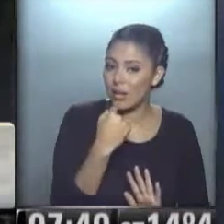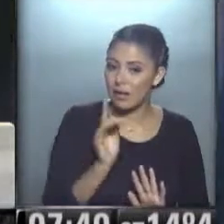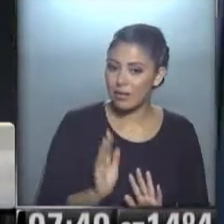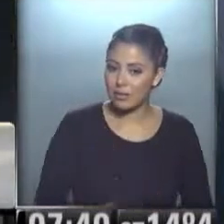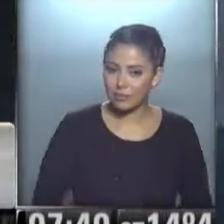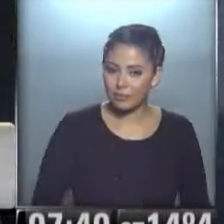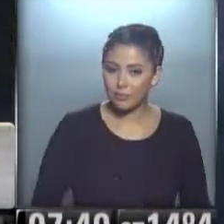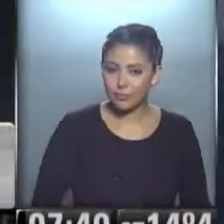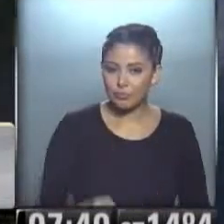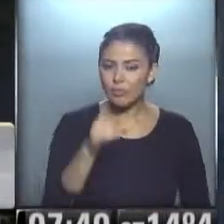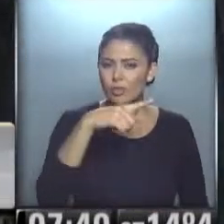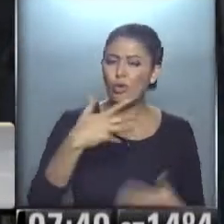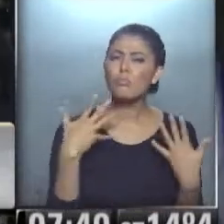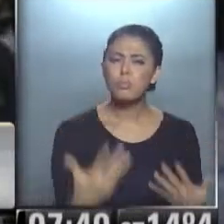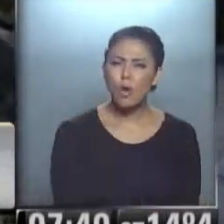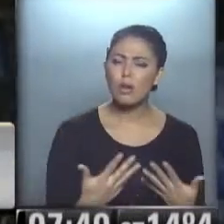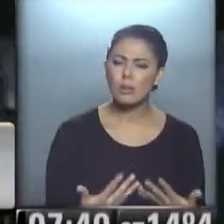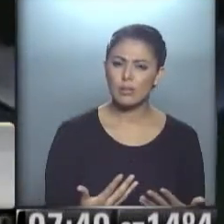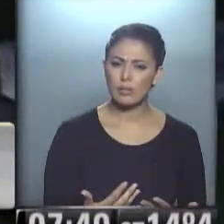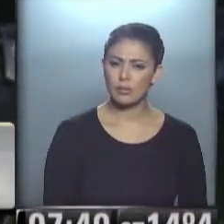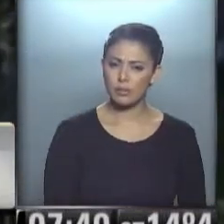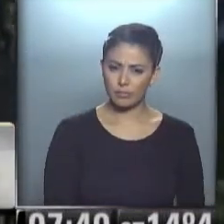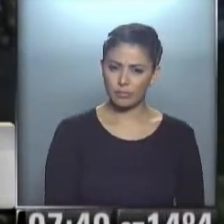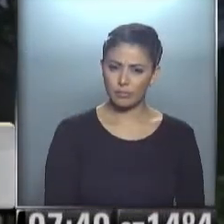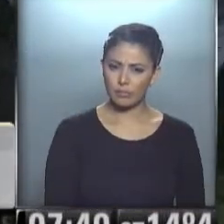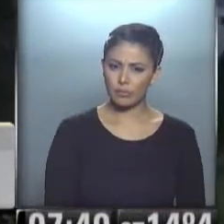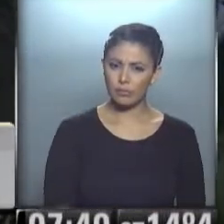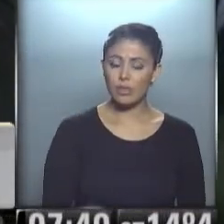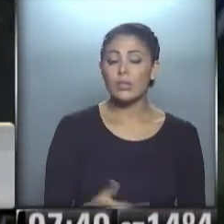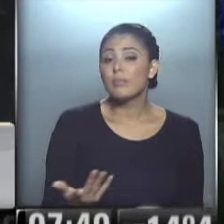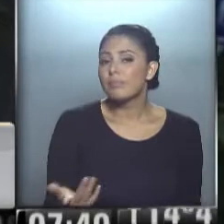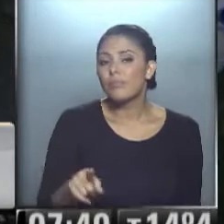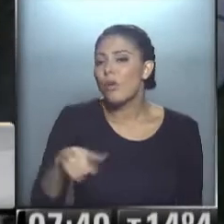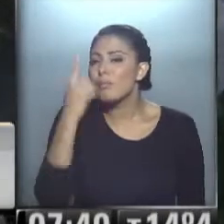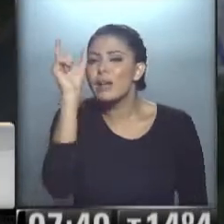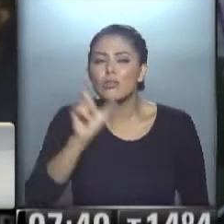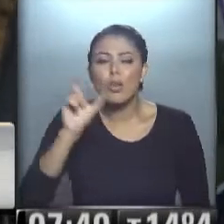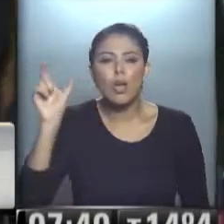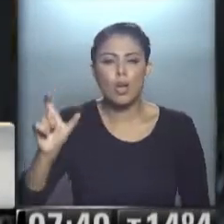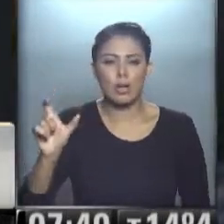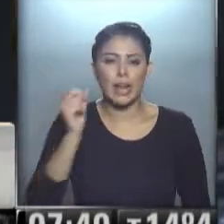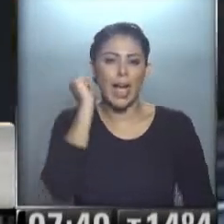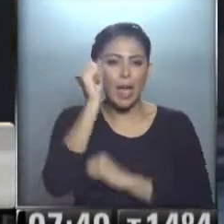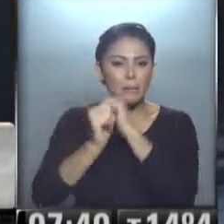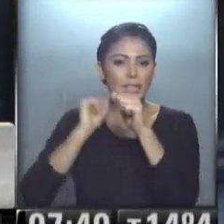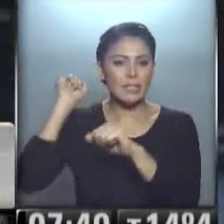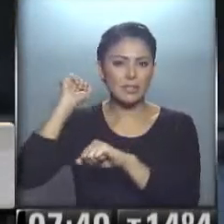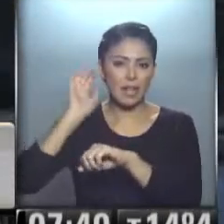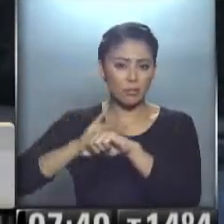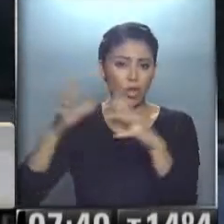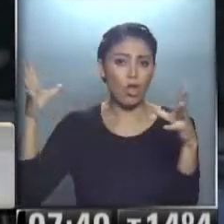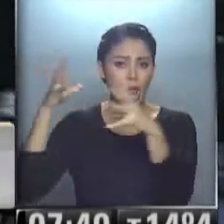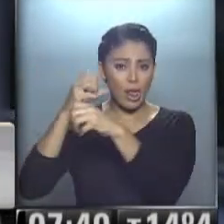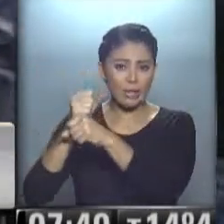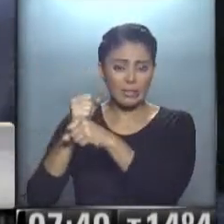estaban muy molestos porque ninguna persona de la empresa de colectivos